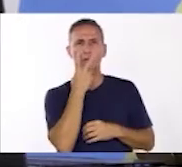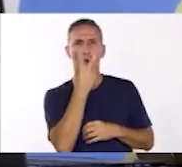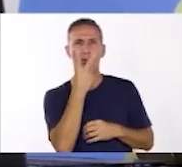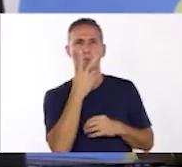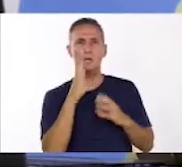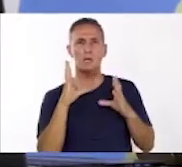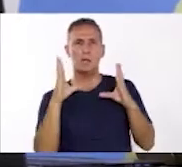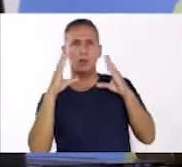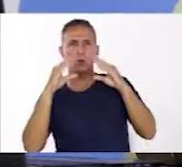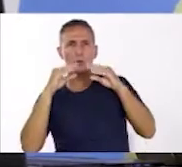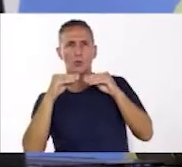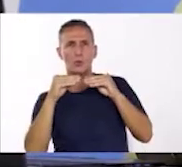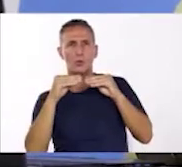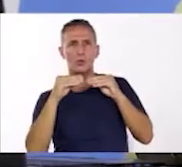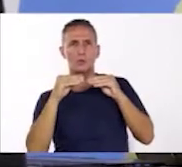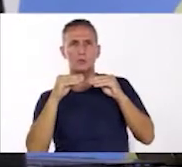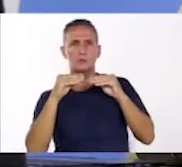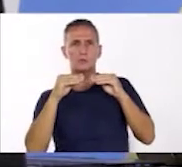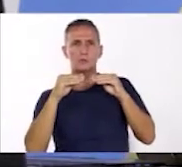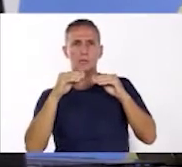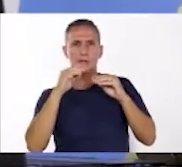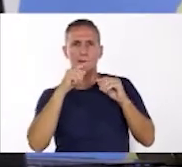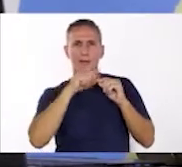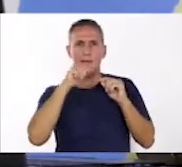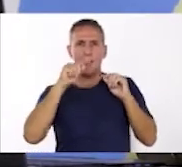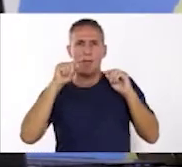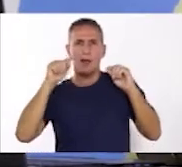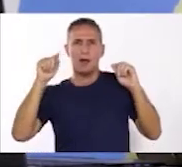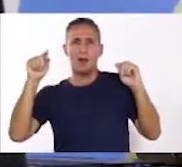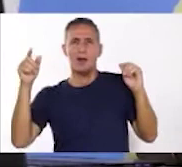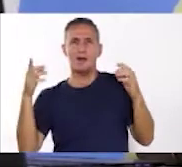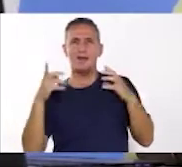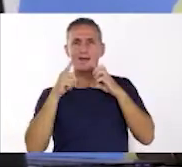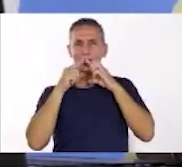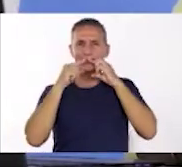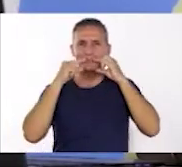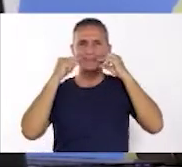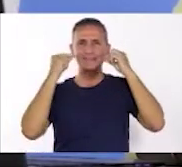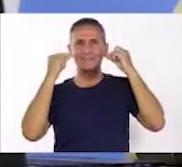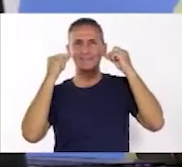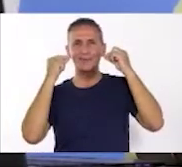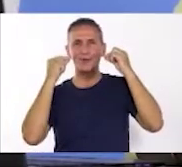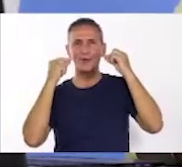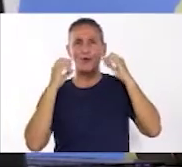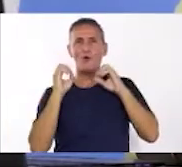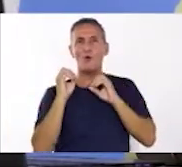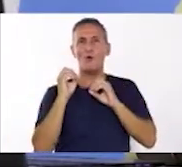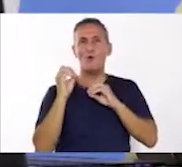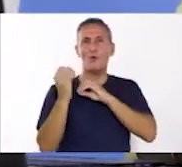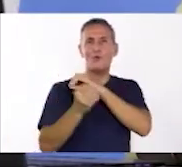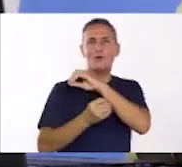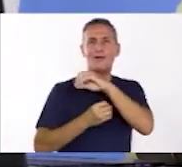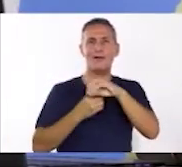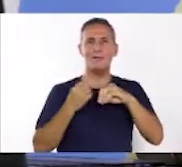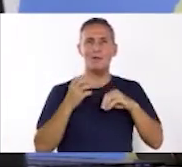oscura, que le relampagueaba jovialmente con la risa o se le tornaba de súbito